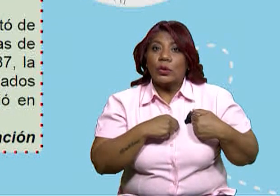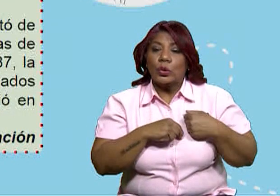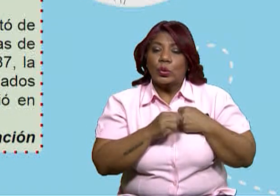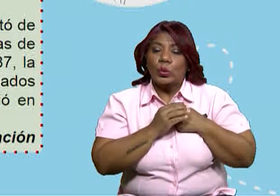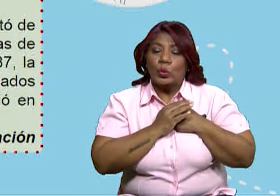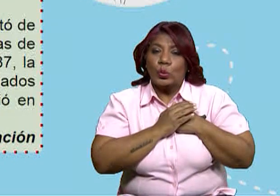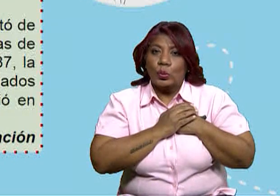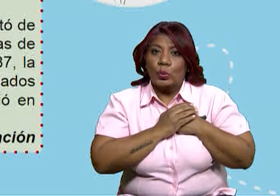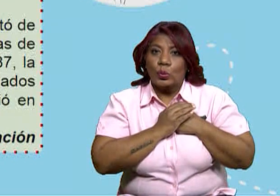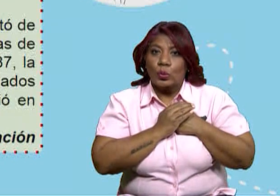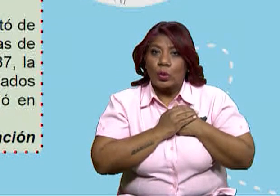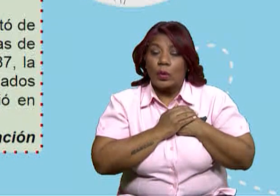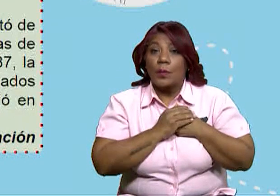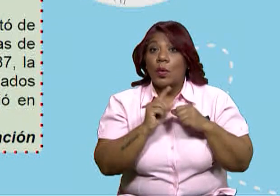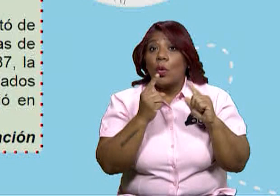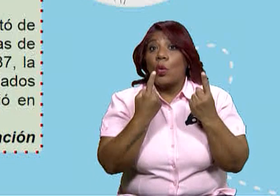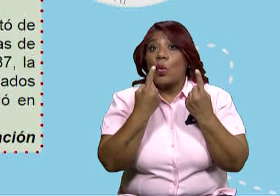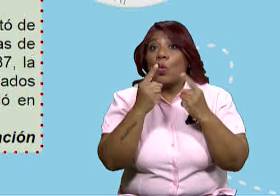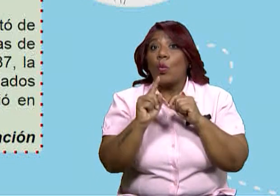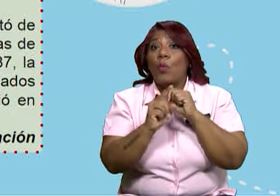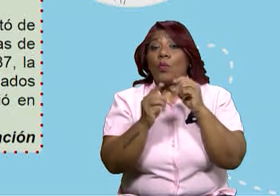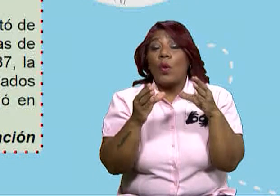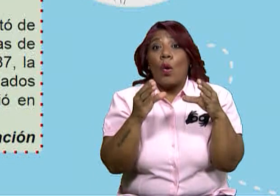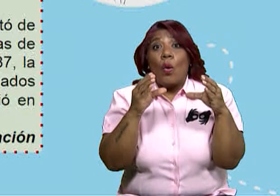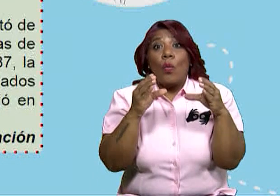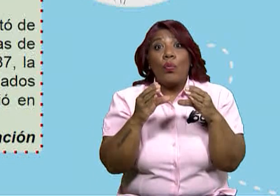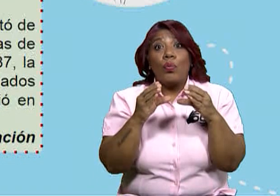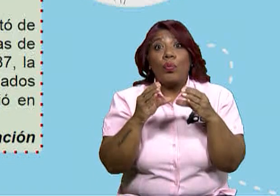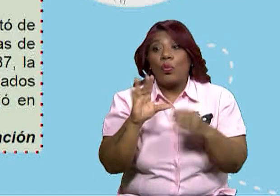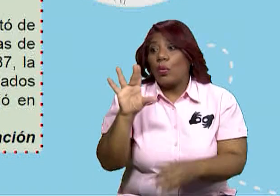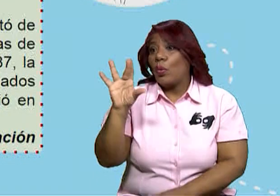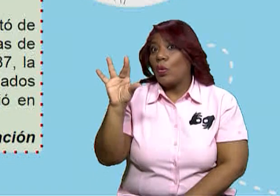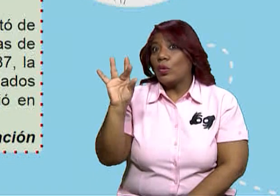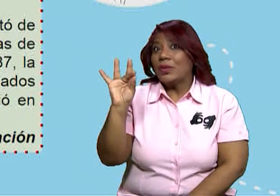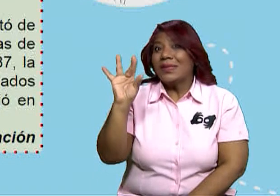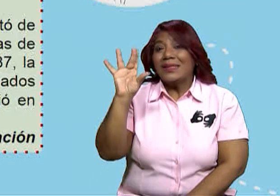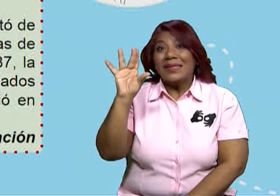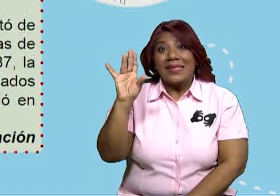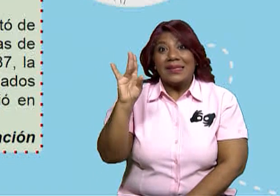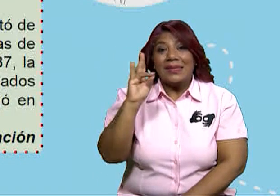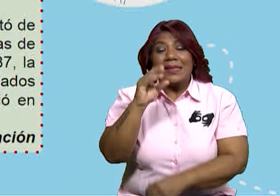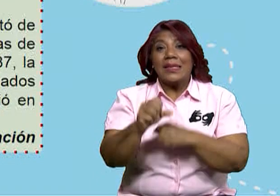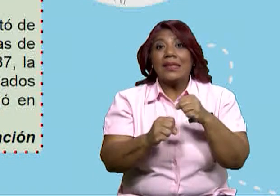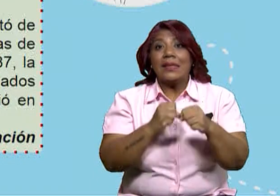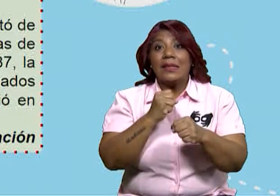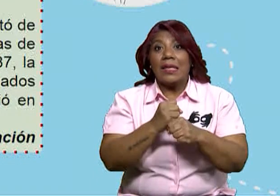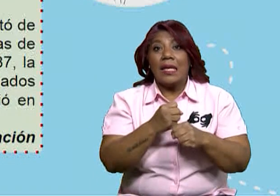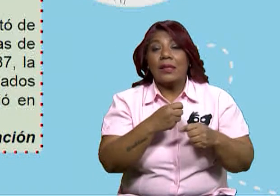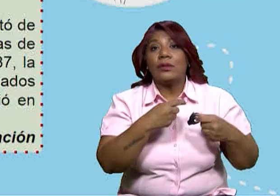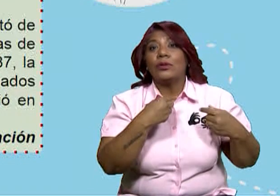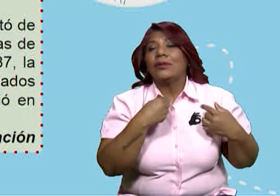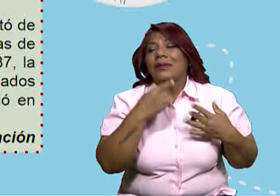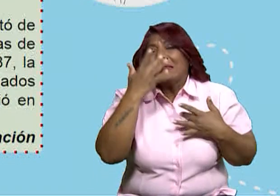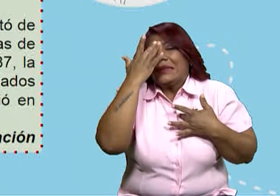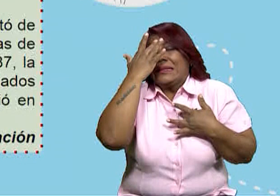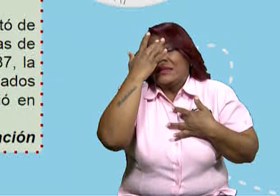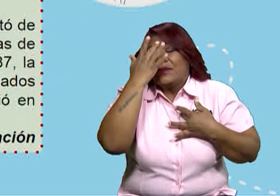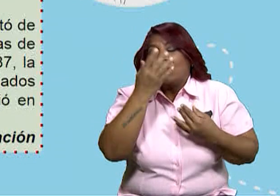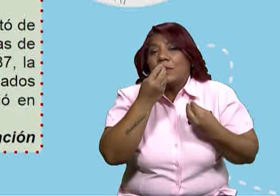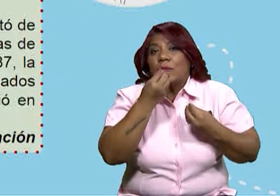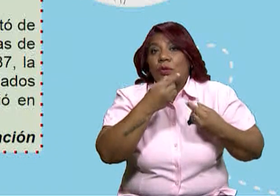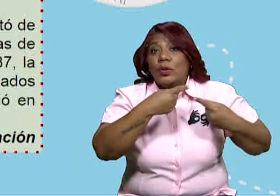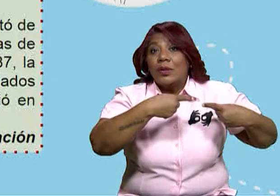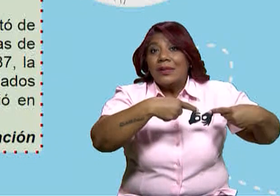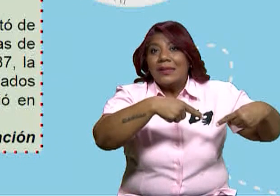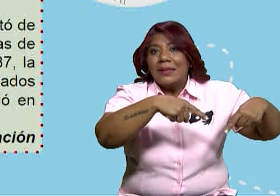cumpleaños número 87, la Madre Teresa tuvo que ser ingresada a un centro de cuidados intensivos de